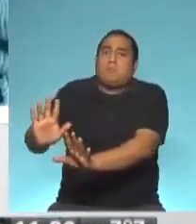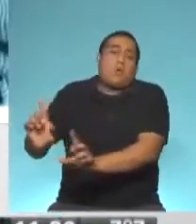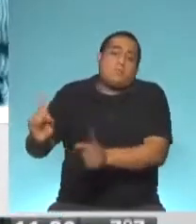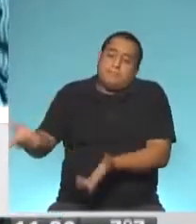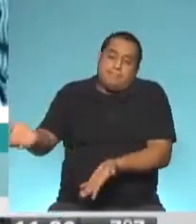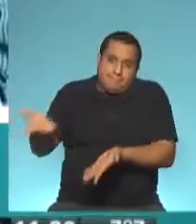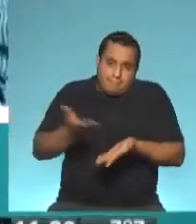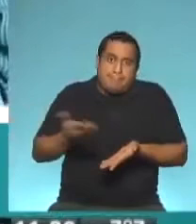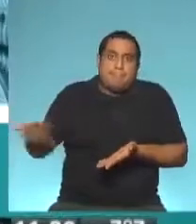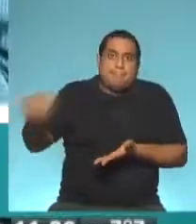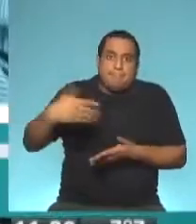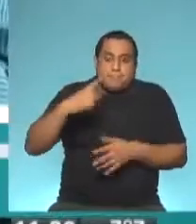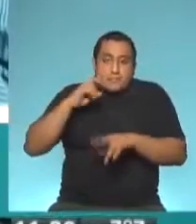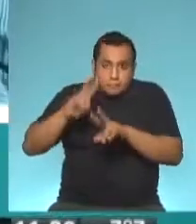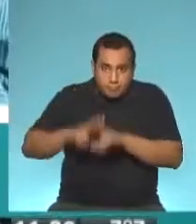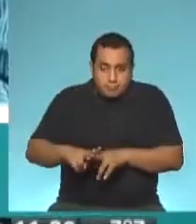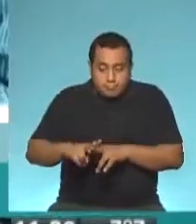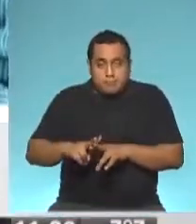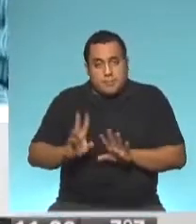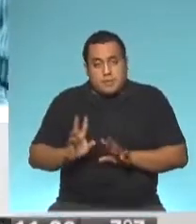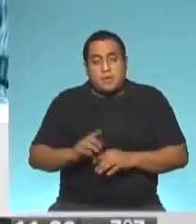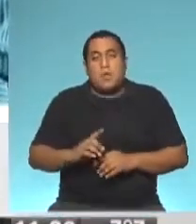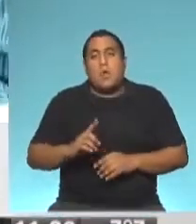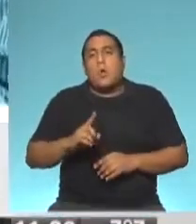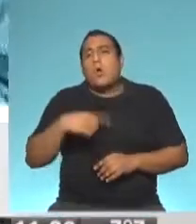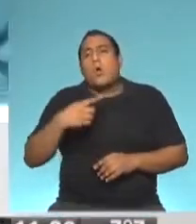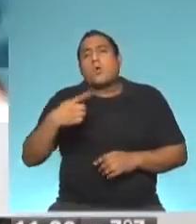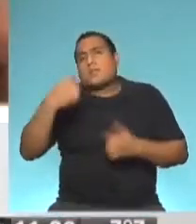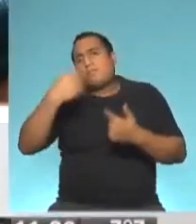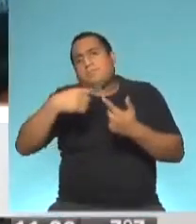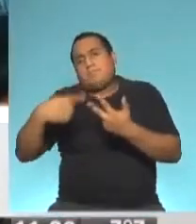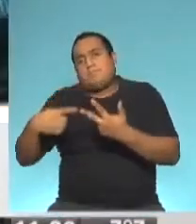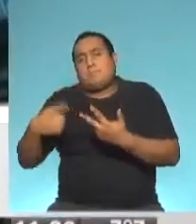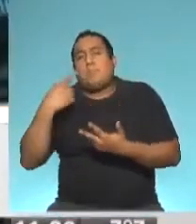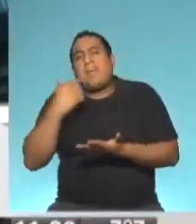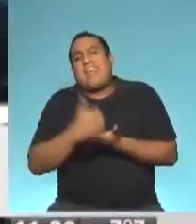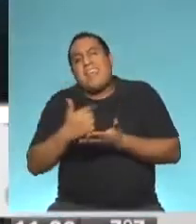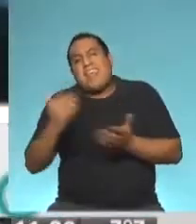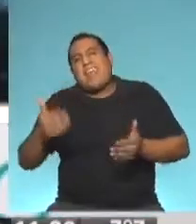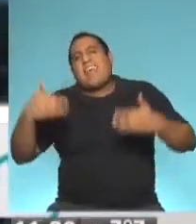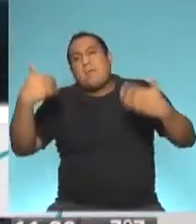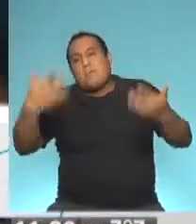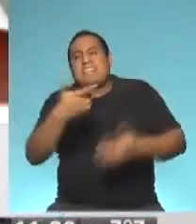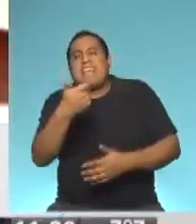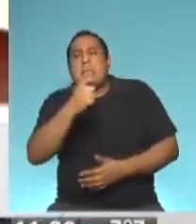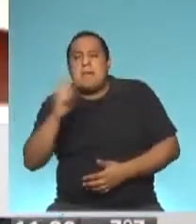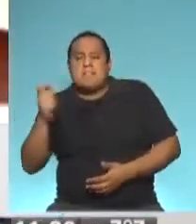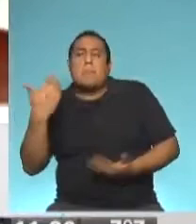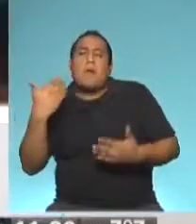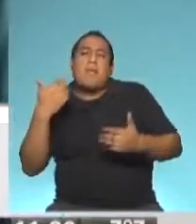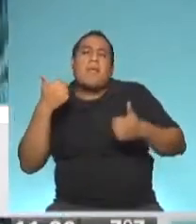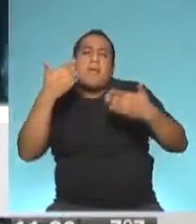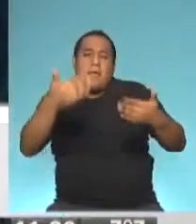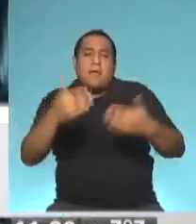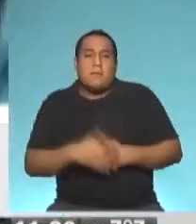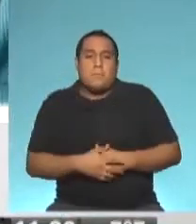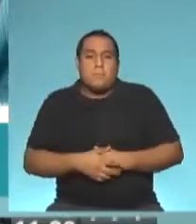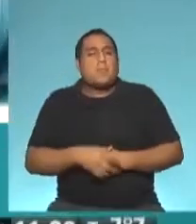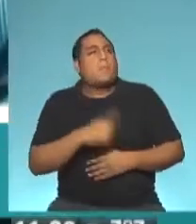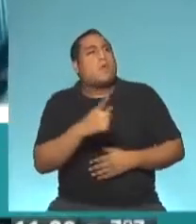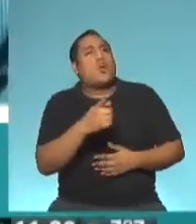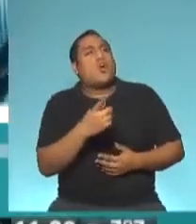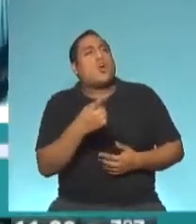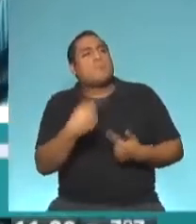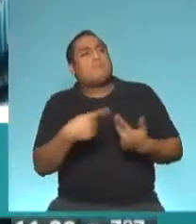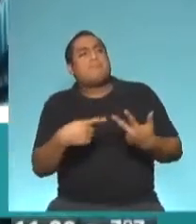también clasificamos aquellas cosas que son banales o que por lo menos se puede esperar 6 meses, que no hay ningún problema y se puede ¿Cuáles esperar son más de esos 6.